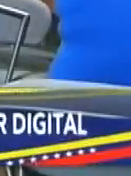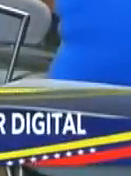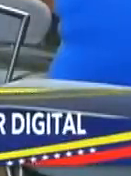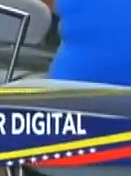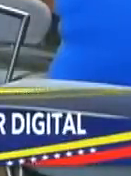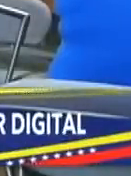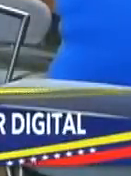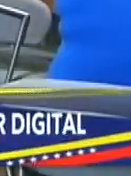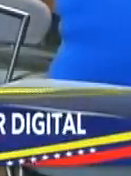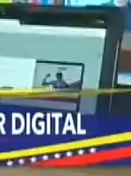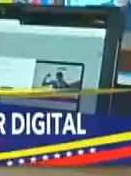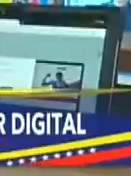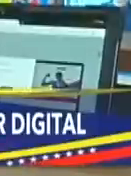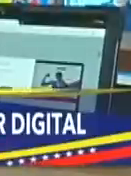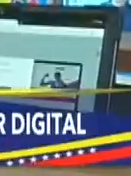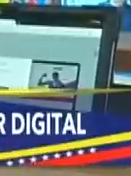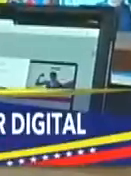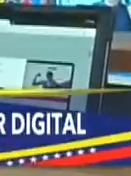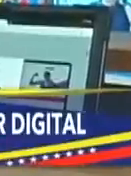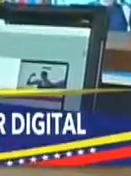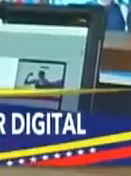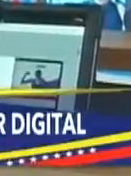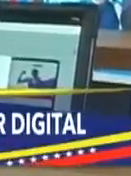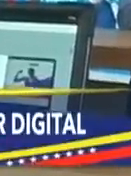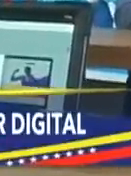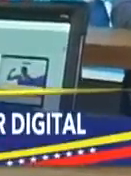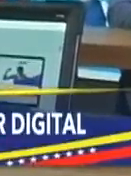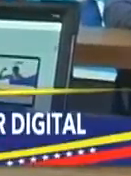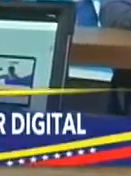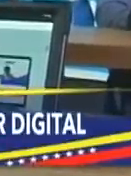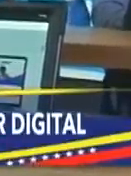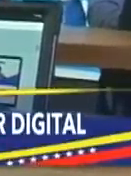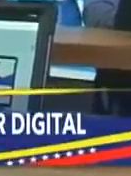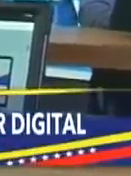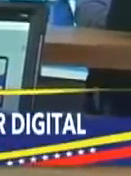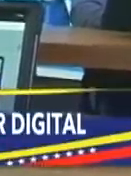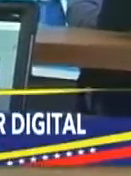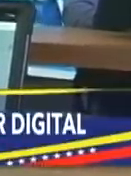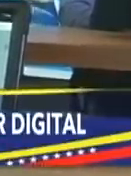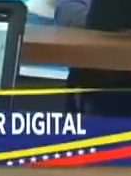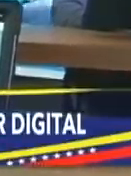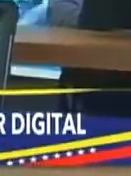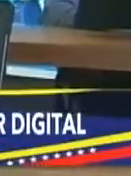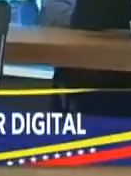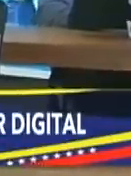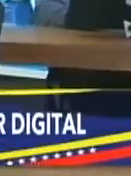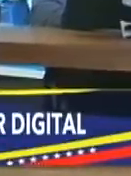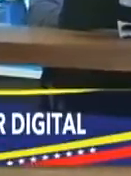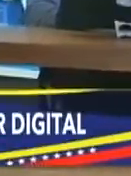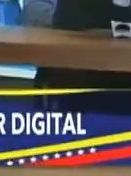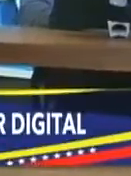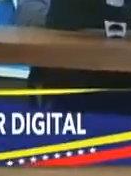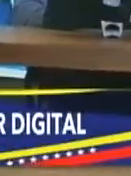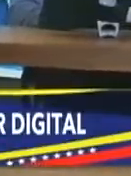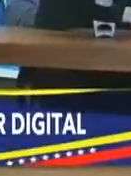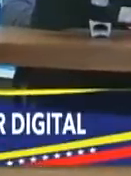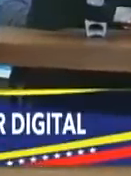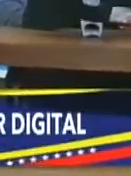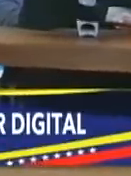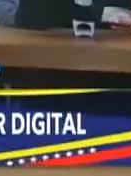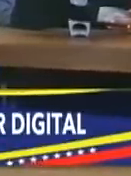presidente, a todos, verdad, muy, muy contento, estoy muy agradecido a mi familia y,